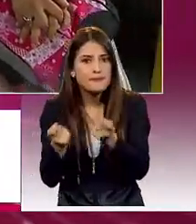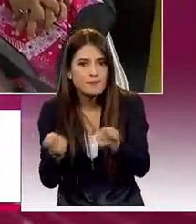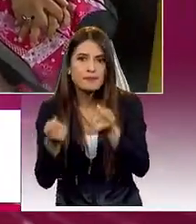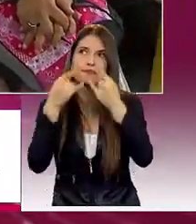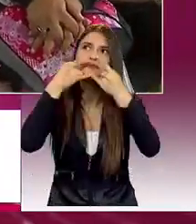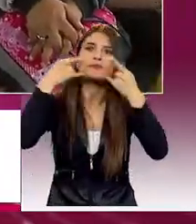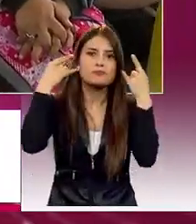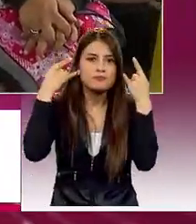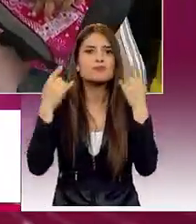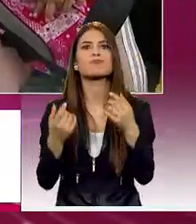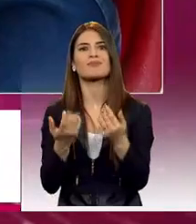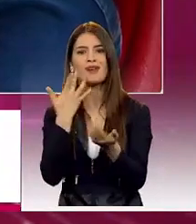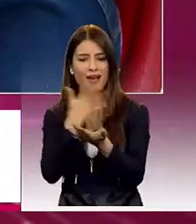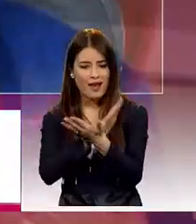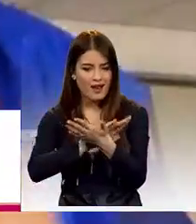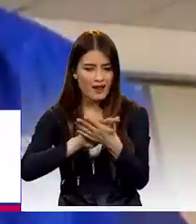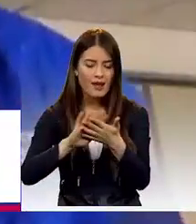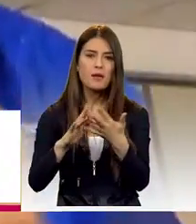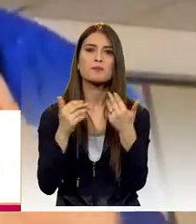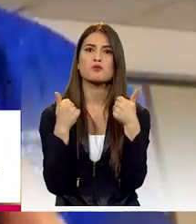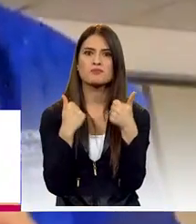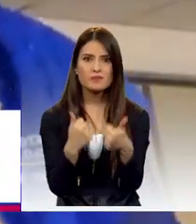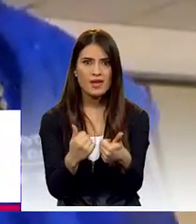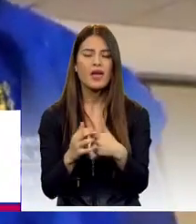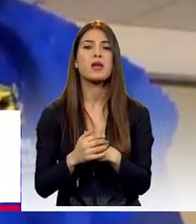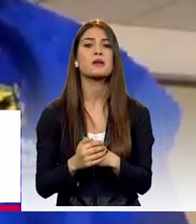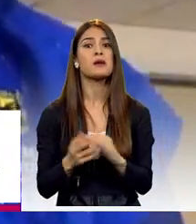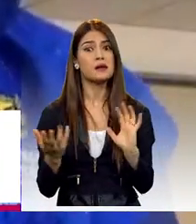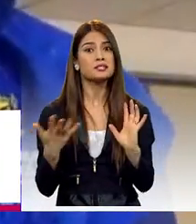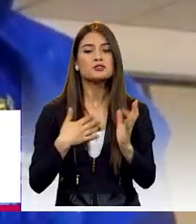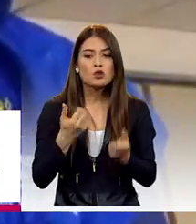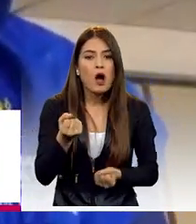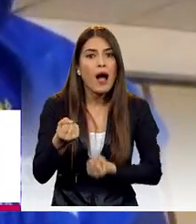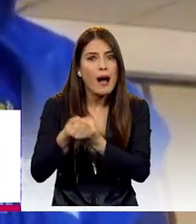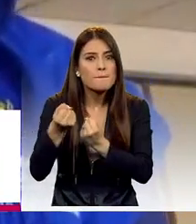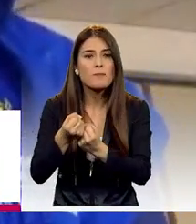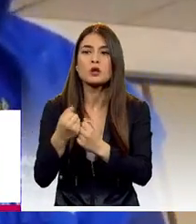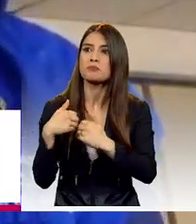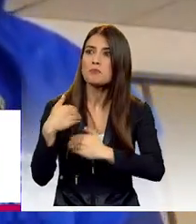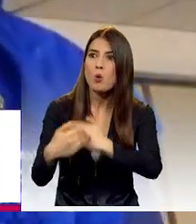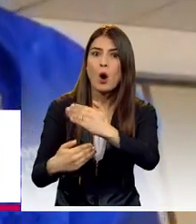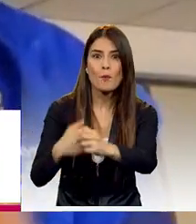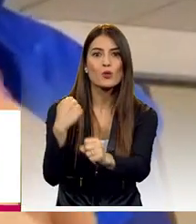unos copartícipes de la reactivación paulatina del proceso